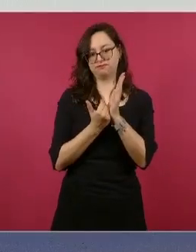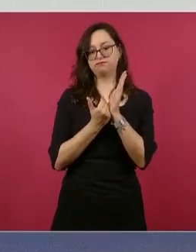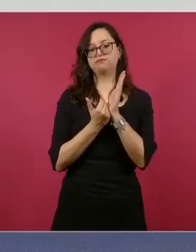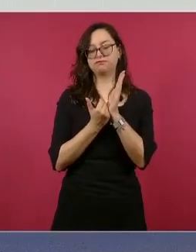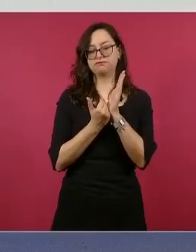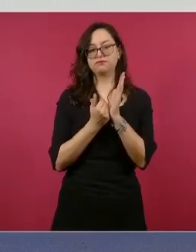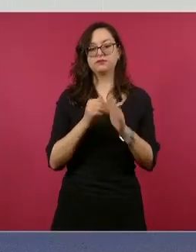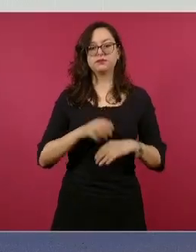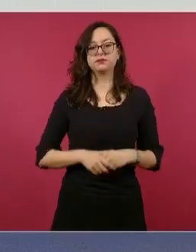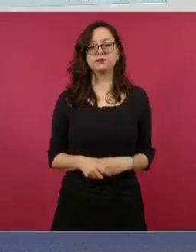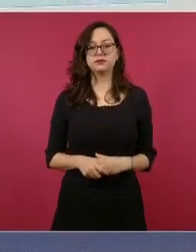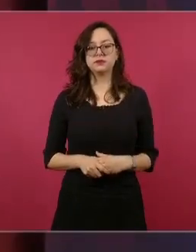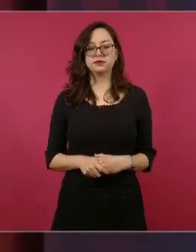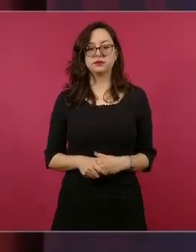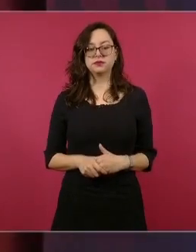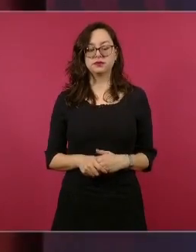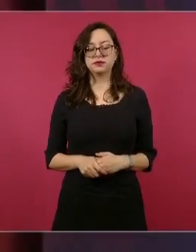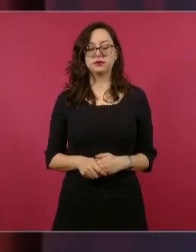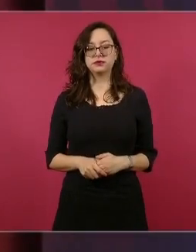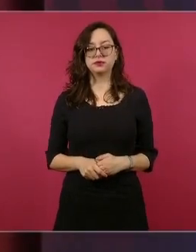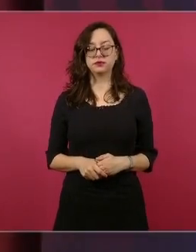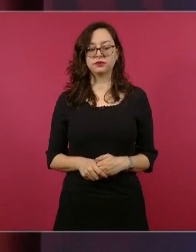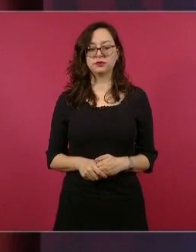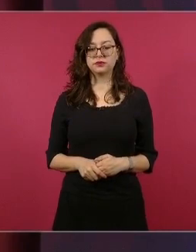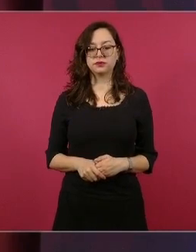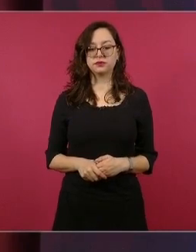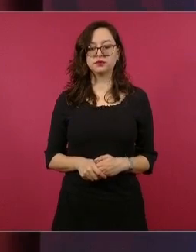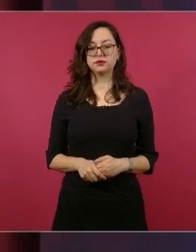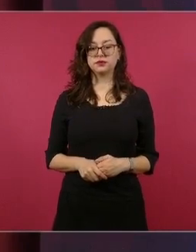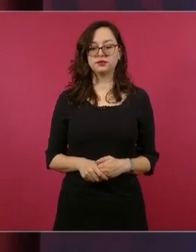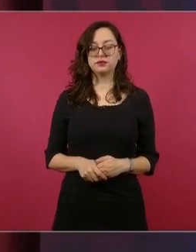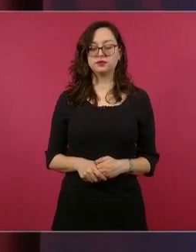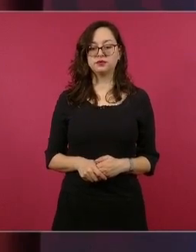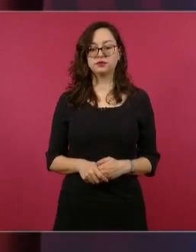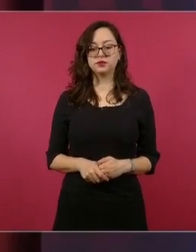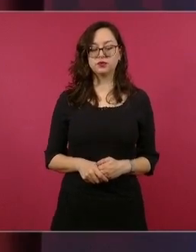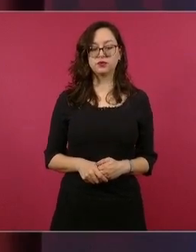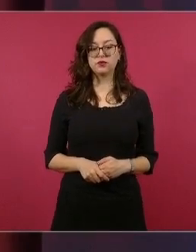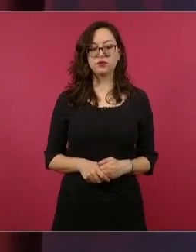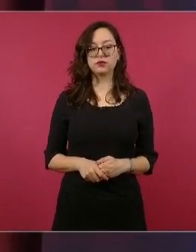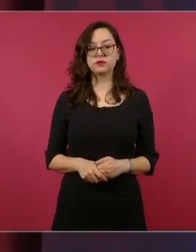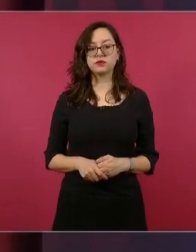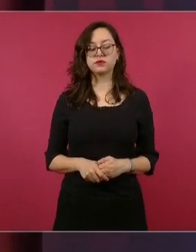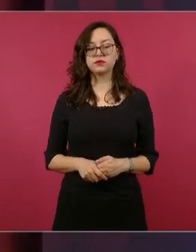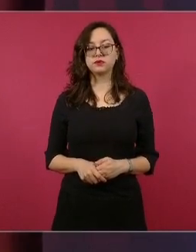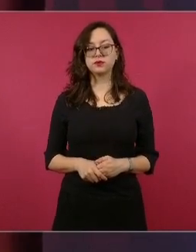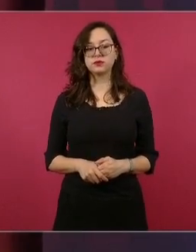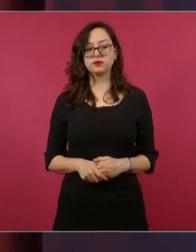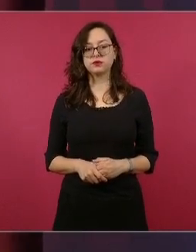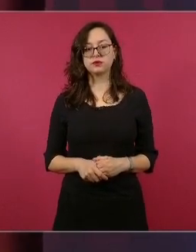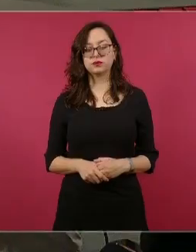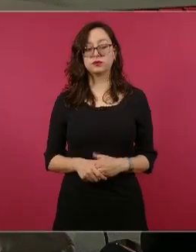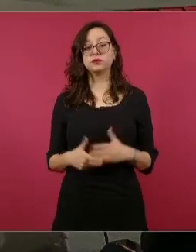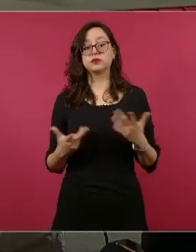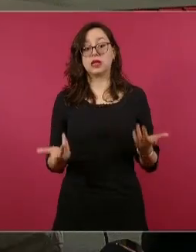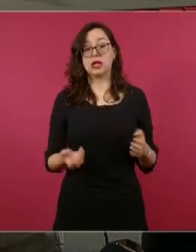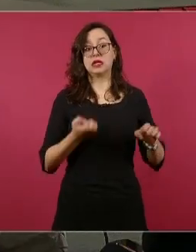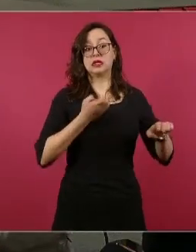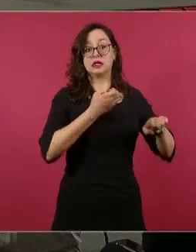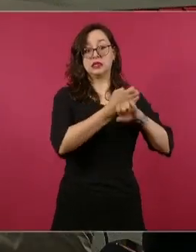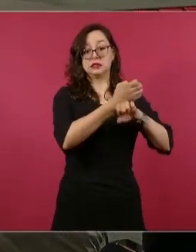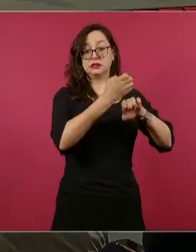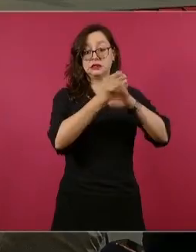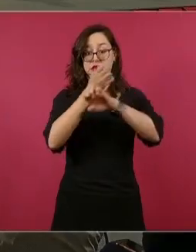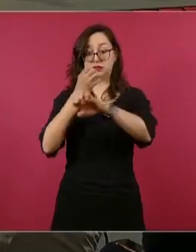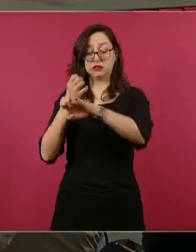la administración. Adelante. En los delitos del fuero común, en la mayoría se tuvo